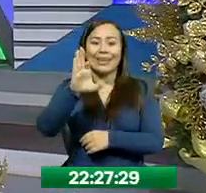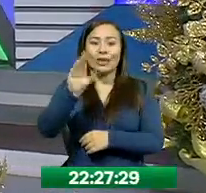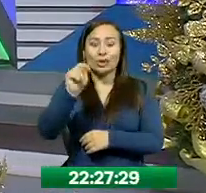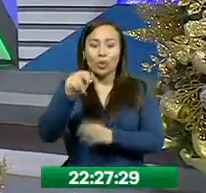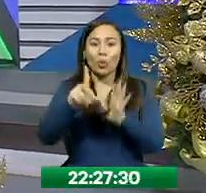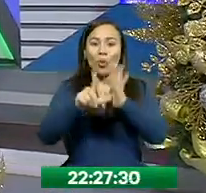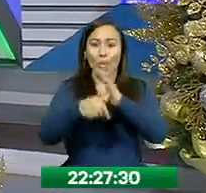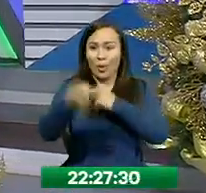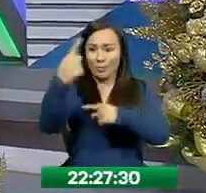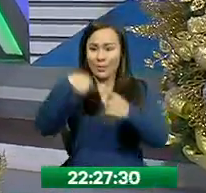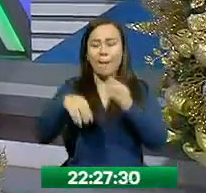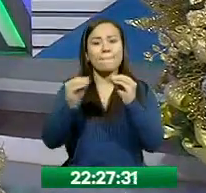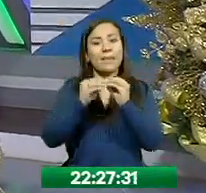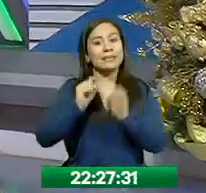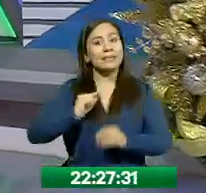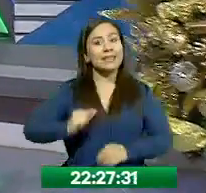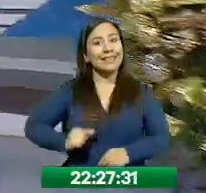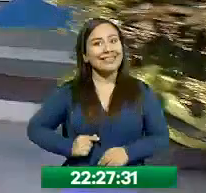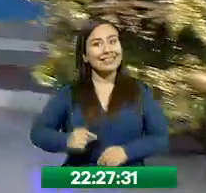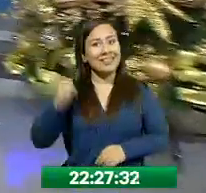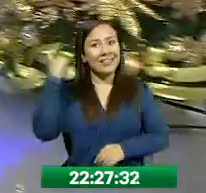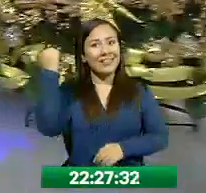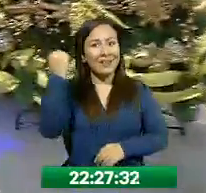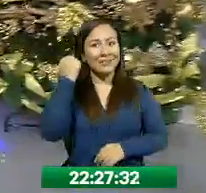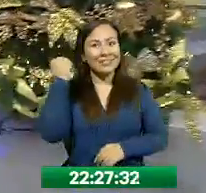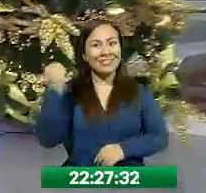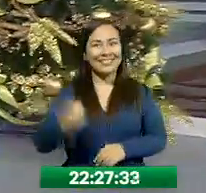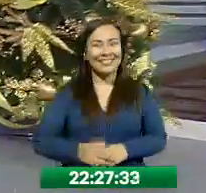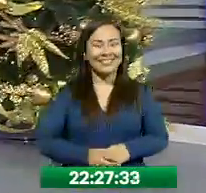tenemos todos los detalles.